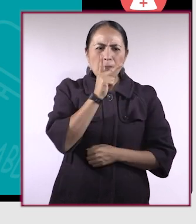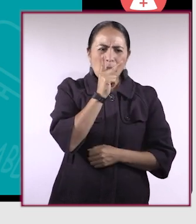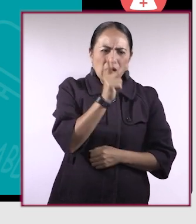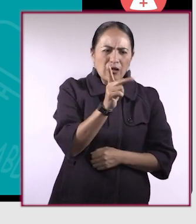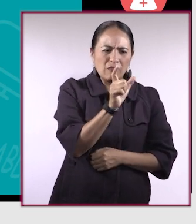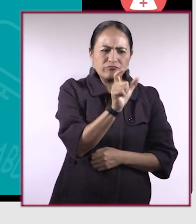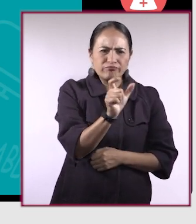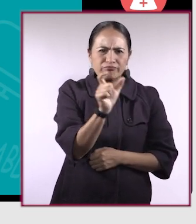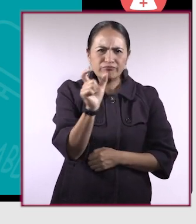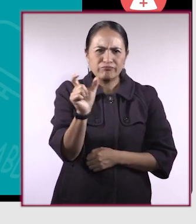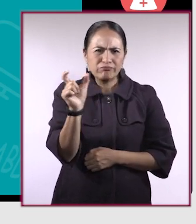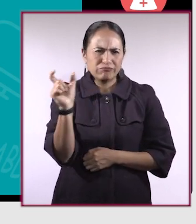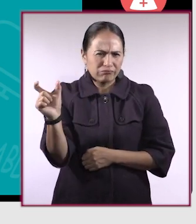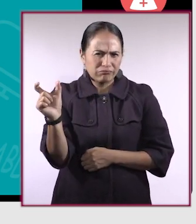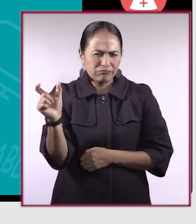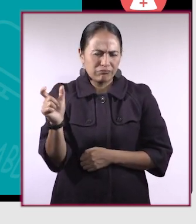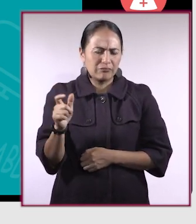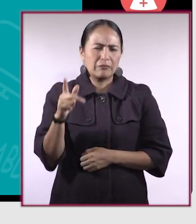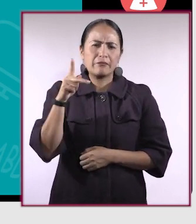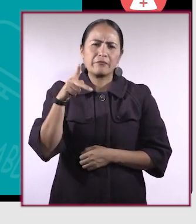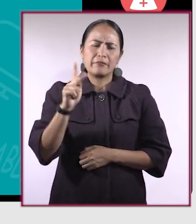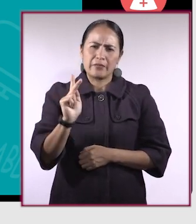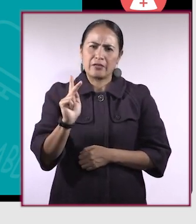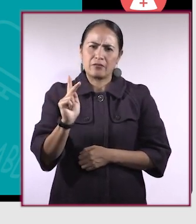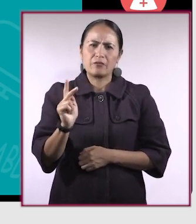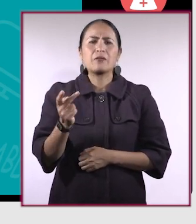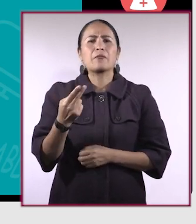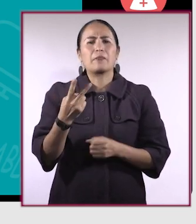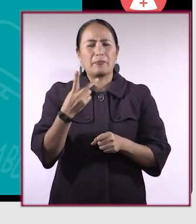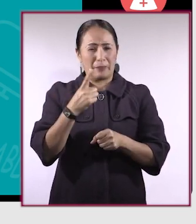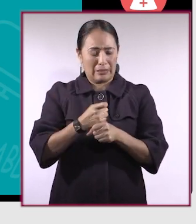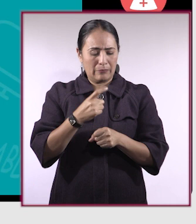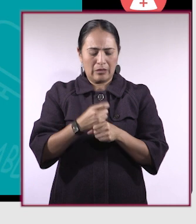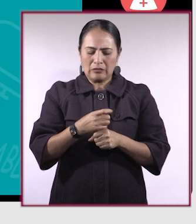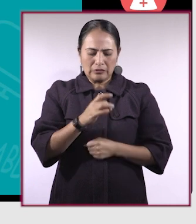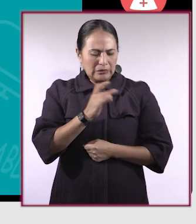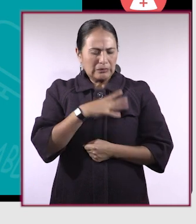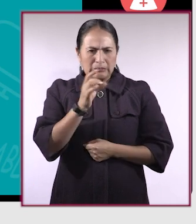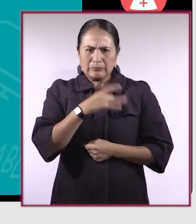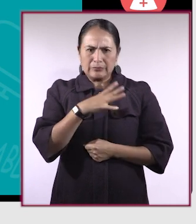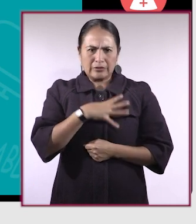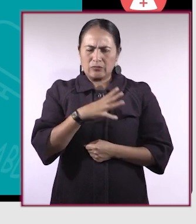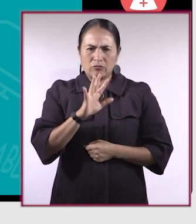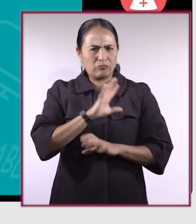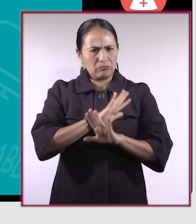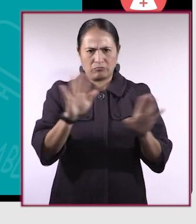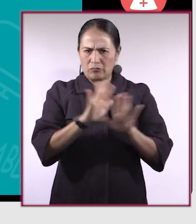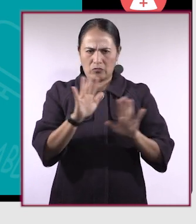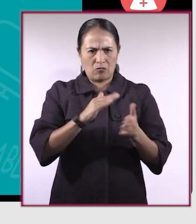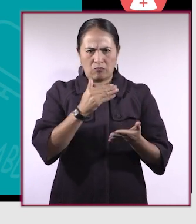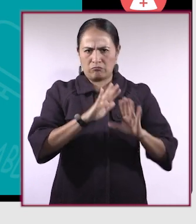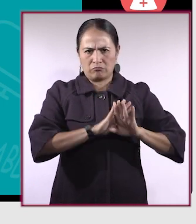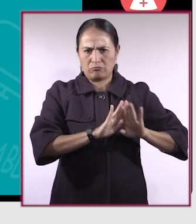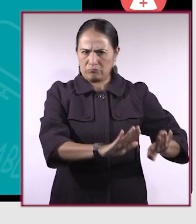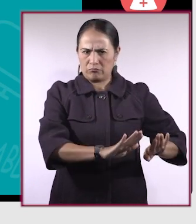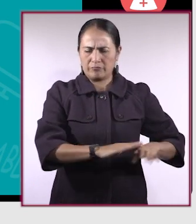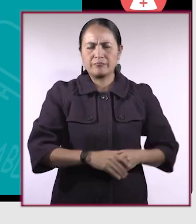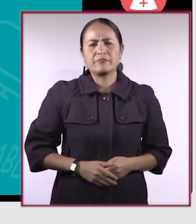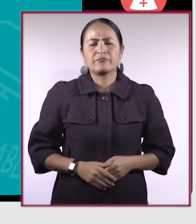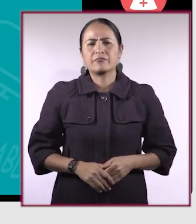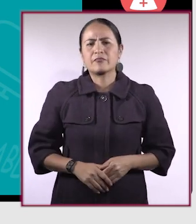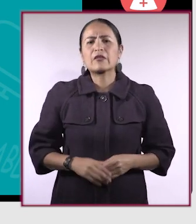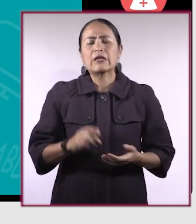creo que lo primero es tener o perder el miedo a la escritura y escribir